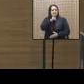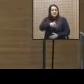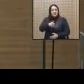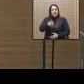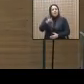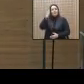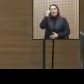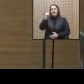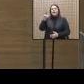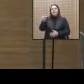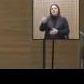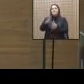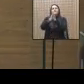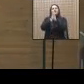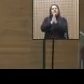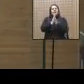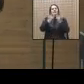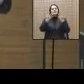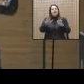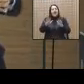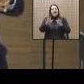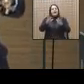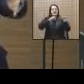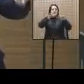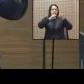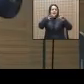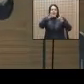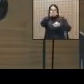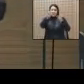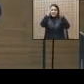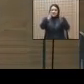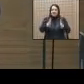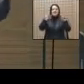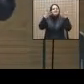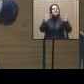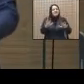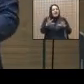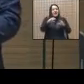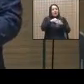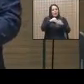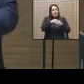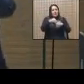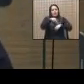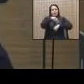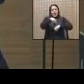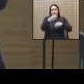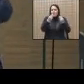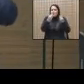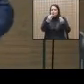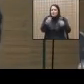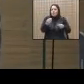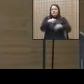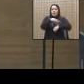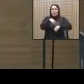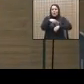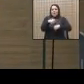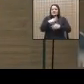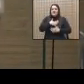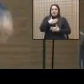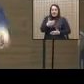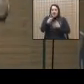le explican a los costarricenses? Ya nos ahorramos un montón de horas aquí, nos dedicamos a ver proyectos de